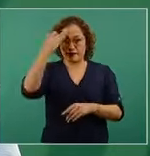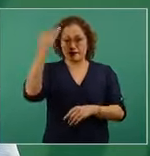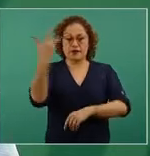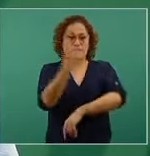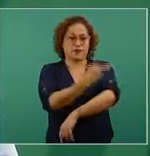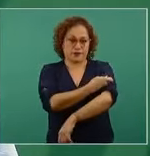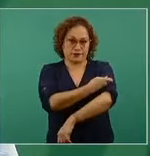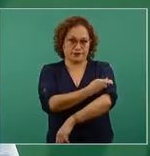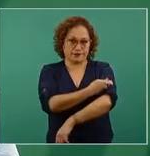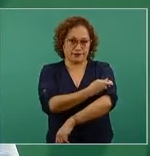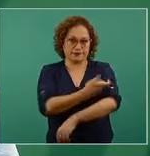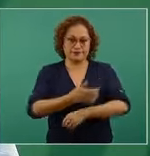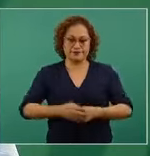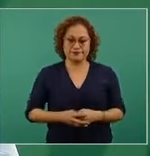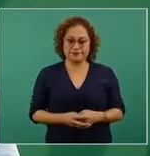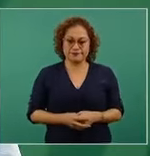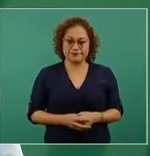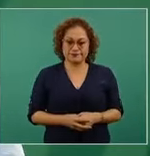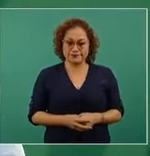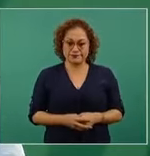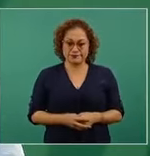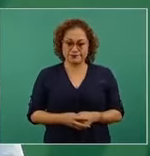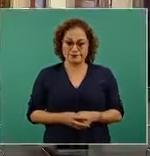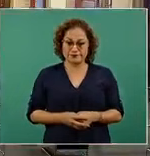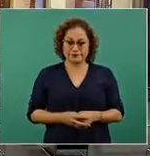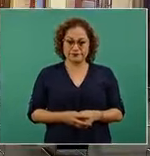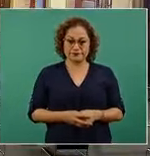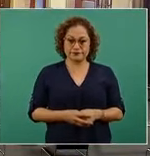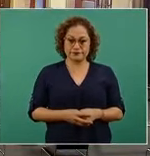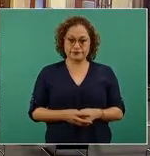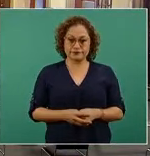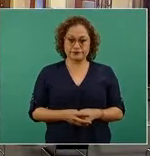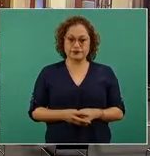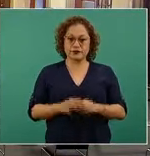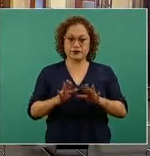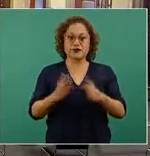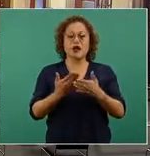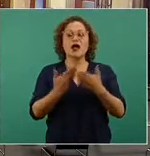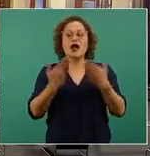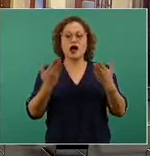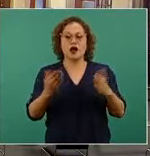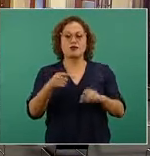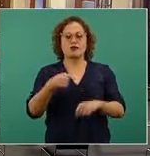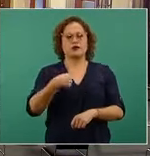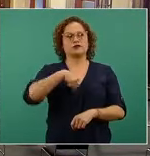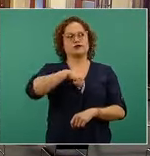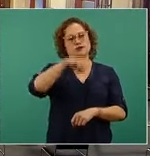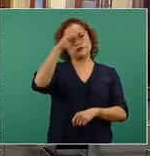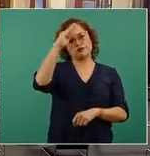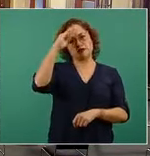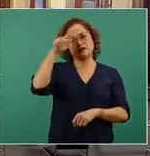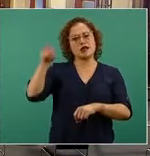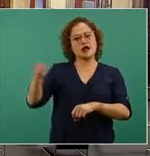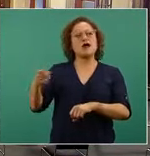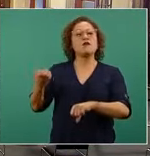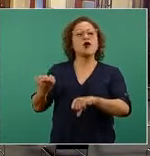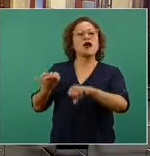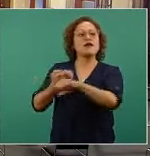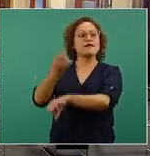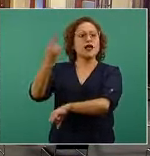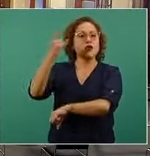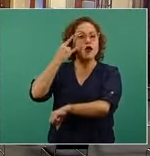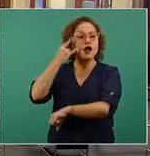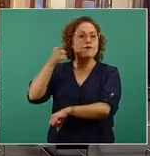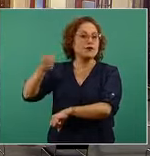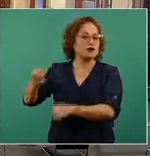la vacunación una conexión que ahora está esperando que campeche sea como la primera entidad que regrese a clases nudos cerca